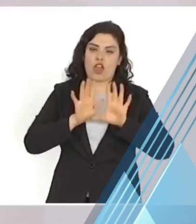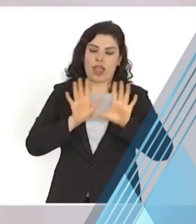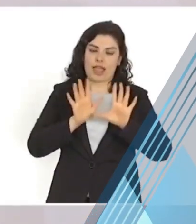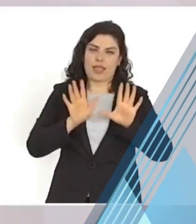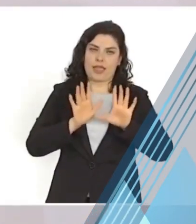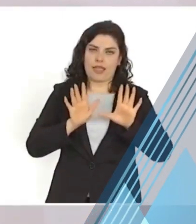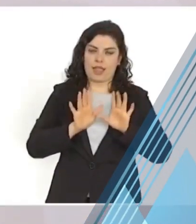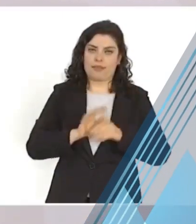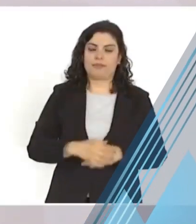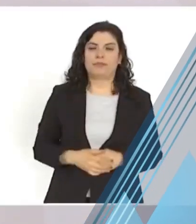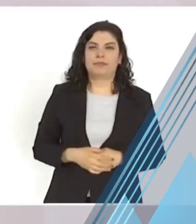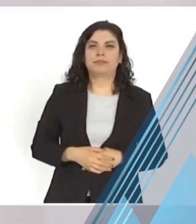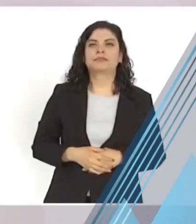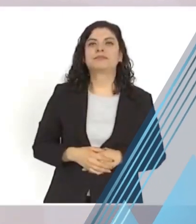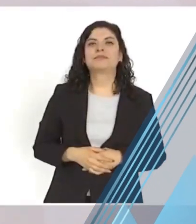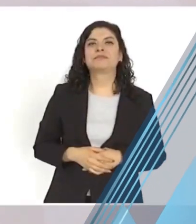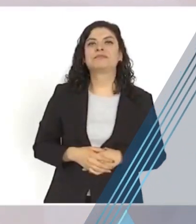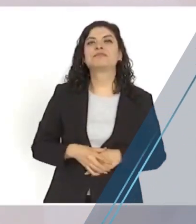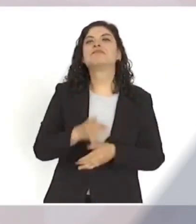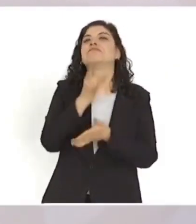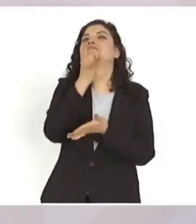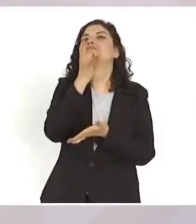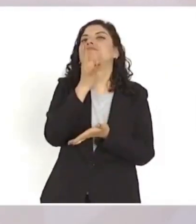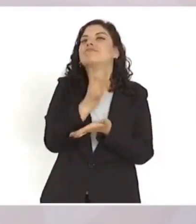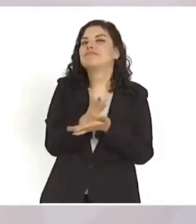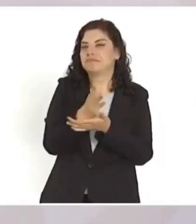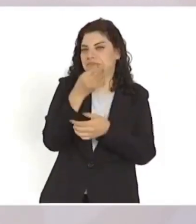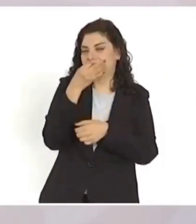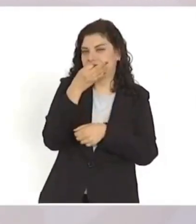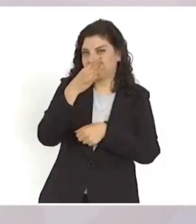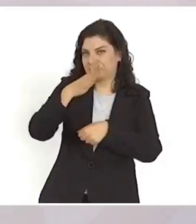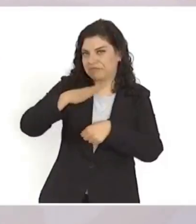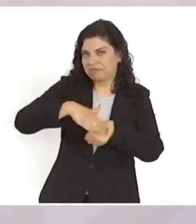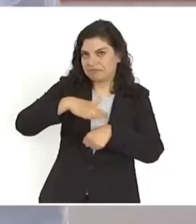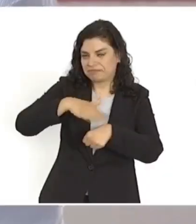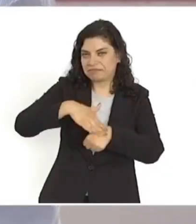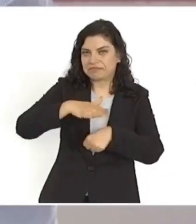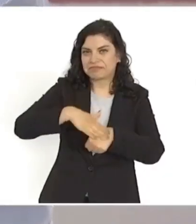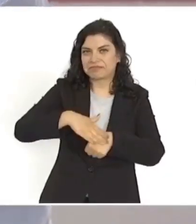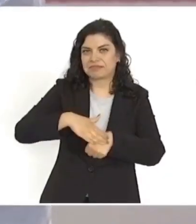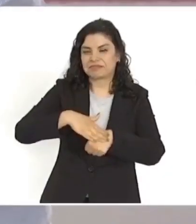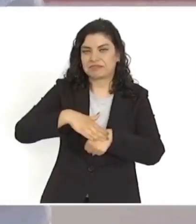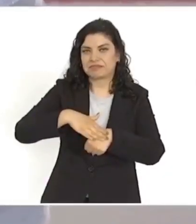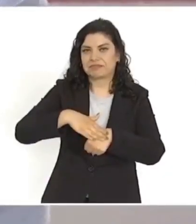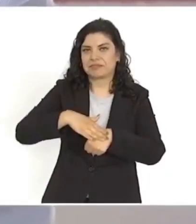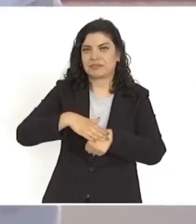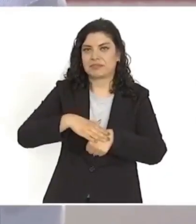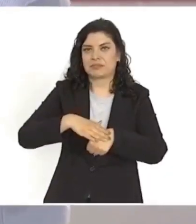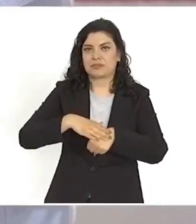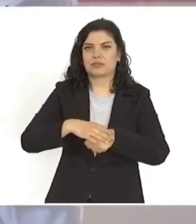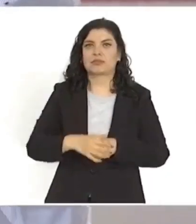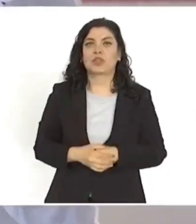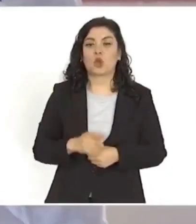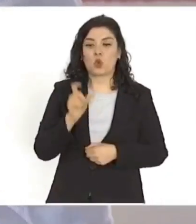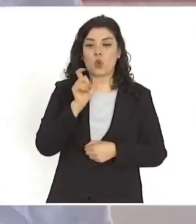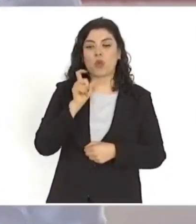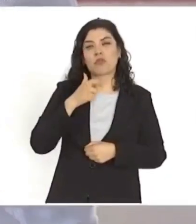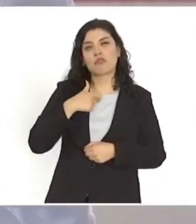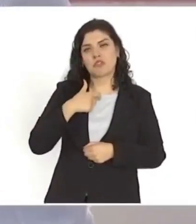Nada más decirles que vamos a terminar, antes de que yo concluya mi